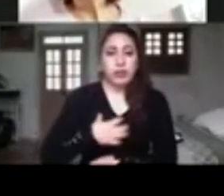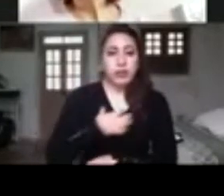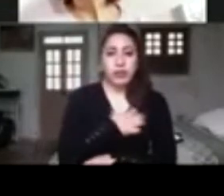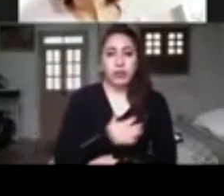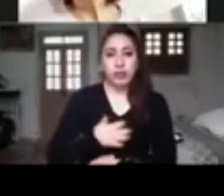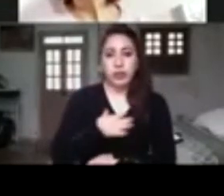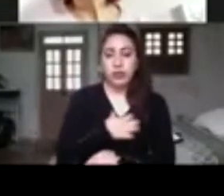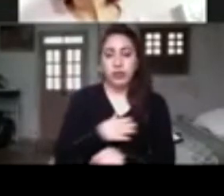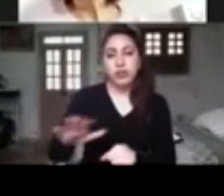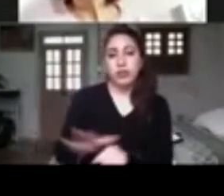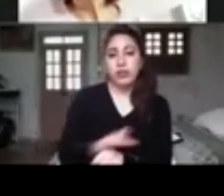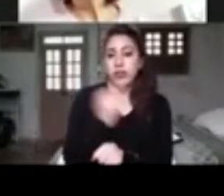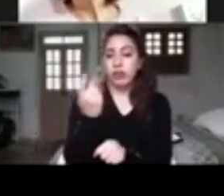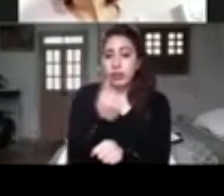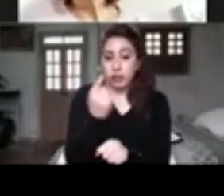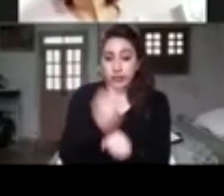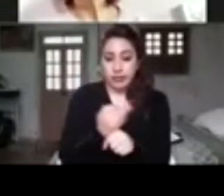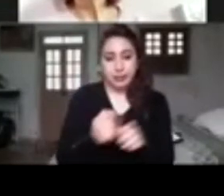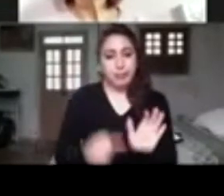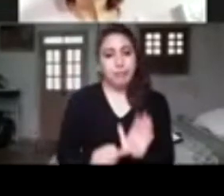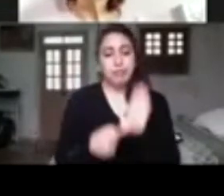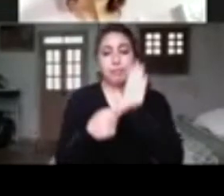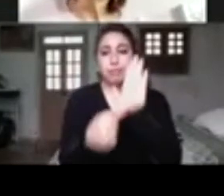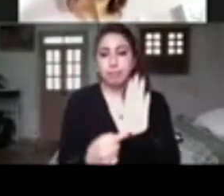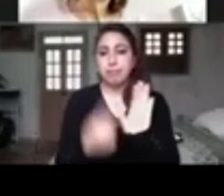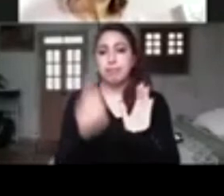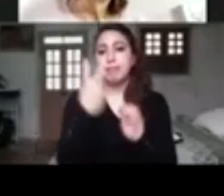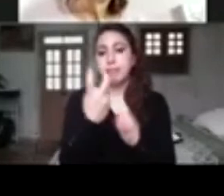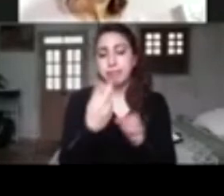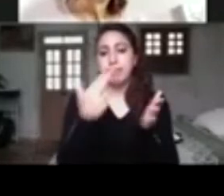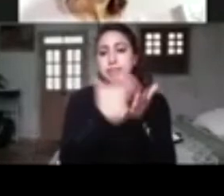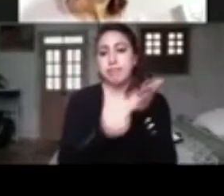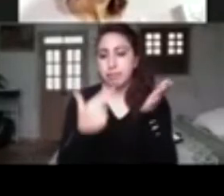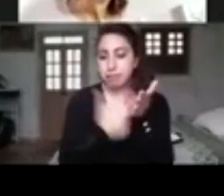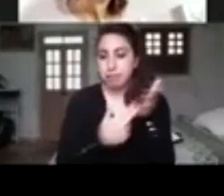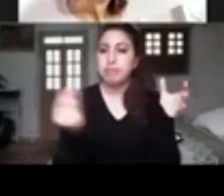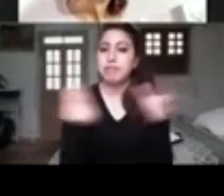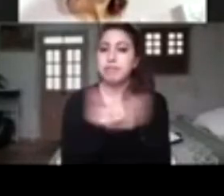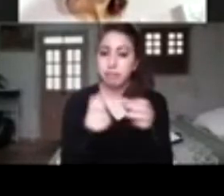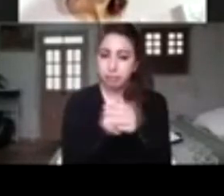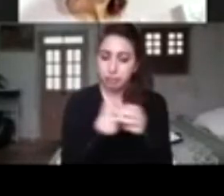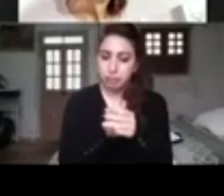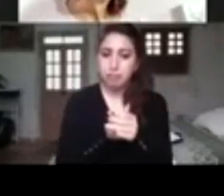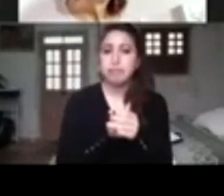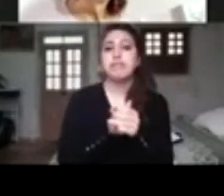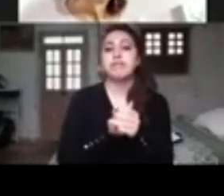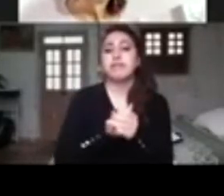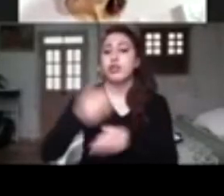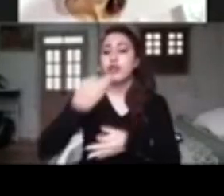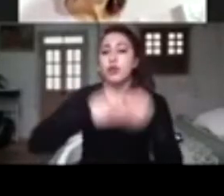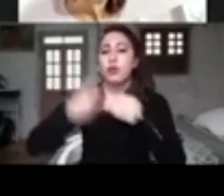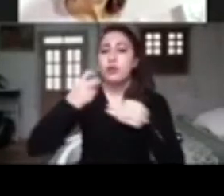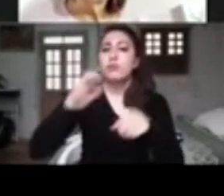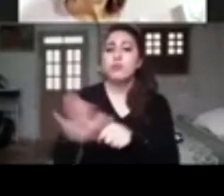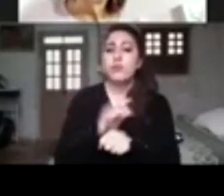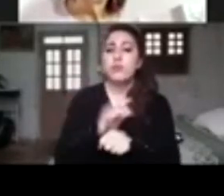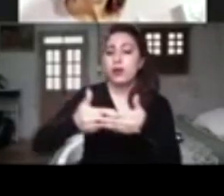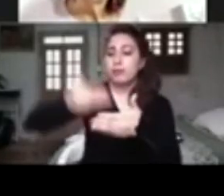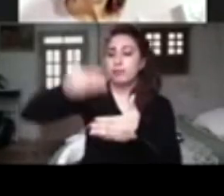poder presentar estos talleres de Parlamento Abierto implican el trabajo en conjunto de todas y